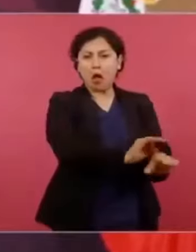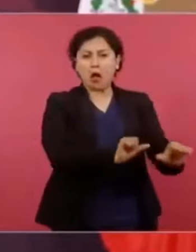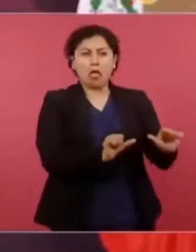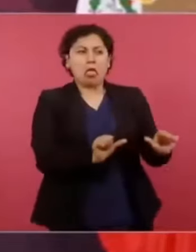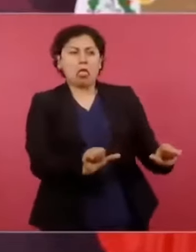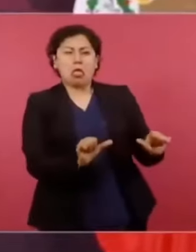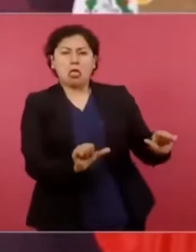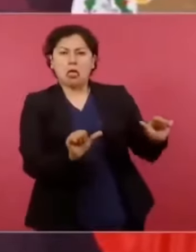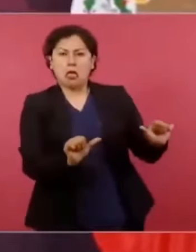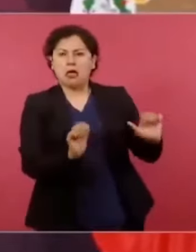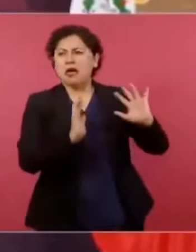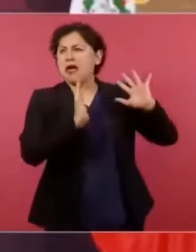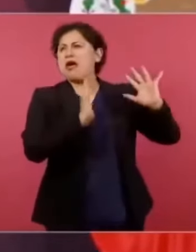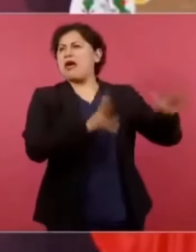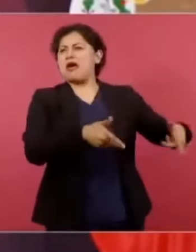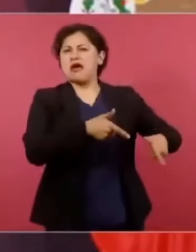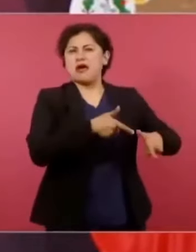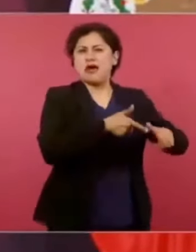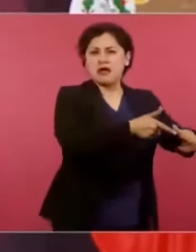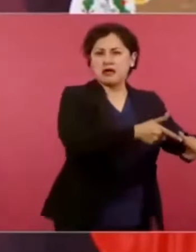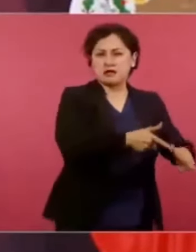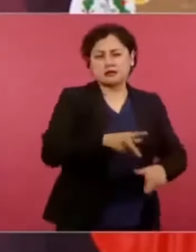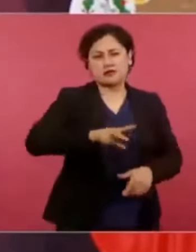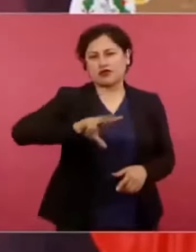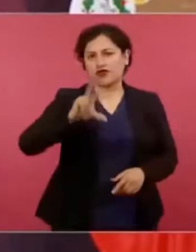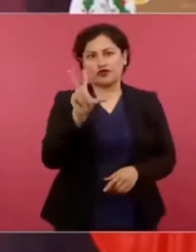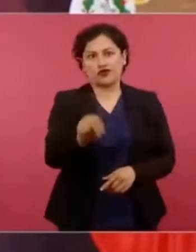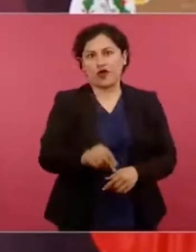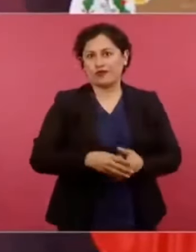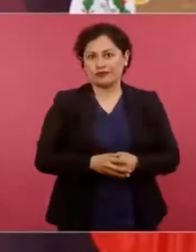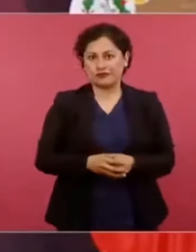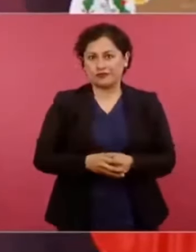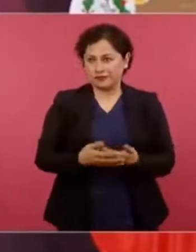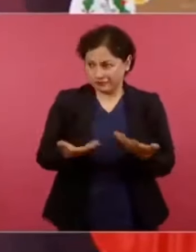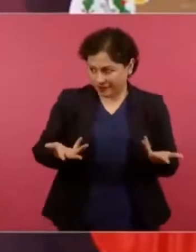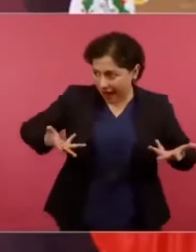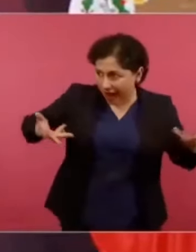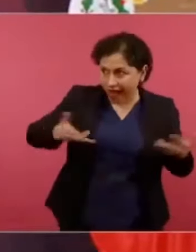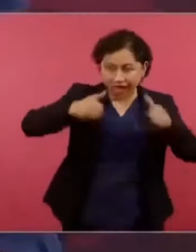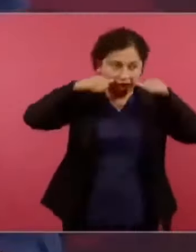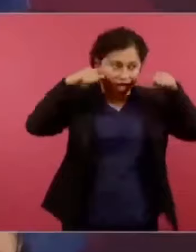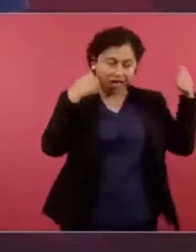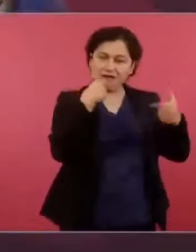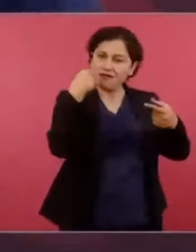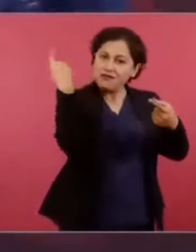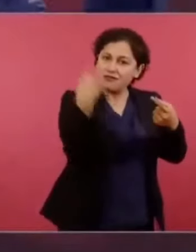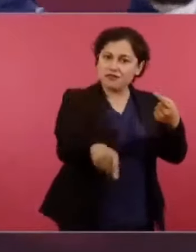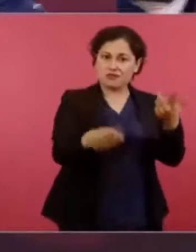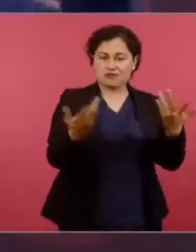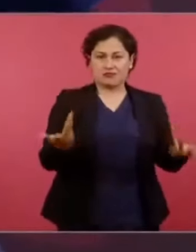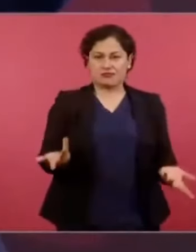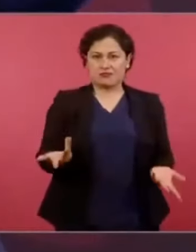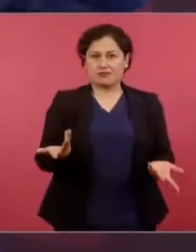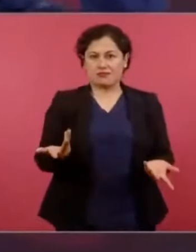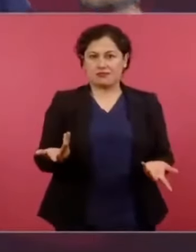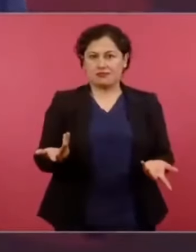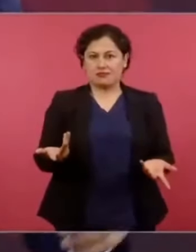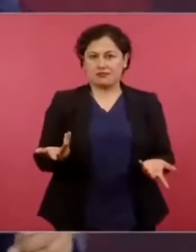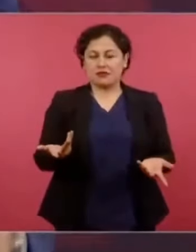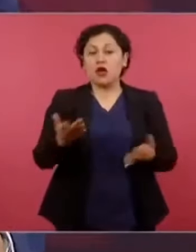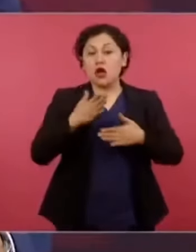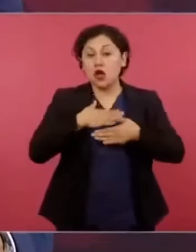intacta no no no no no no hagamos algo no va a desaparecer ni es mi